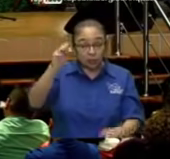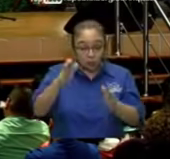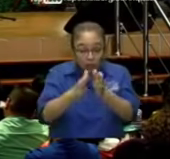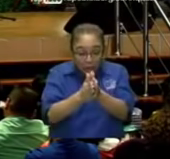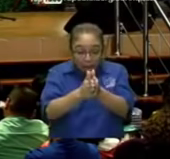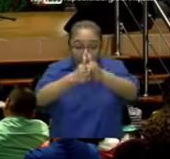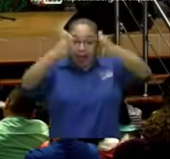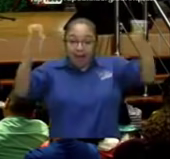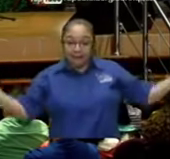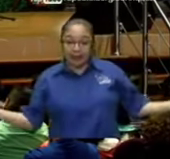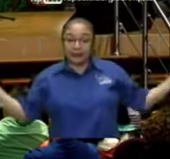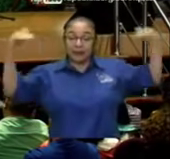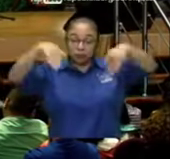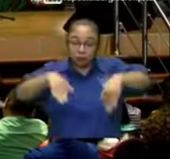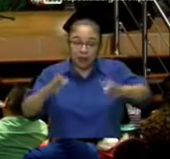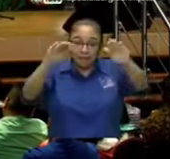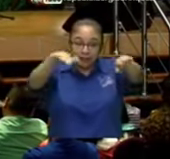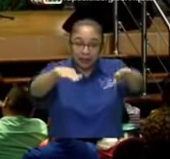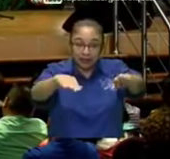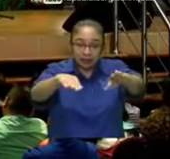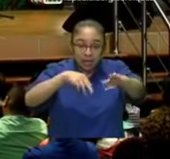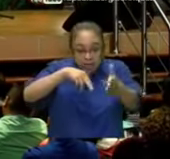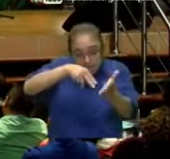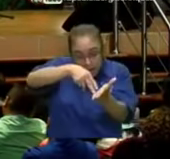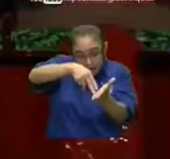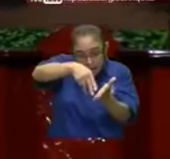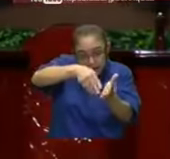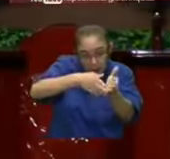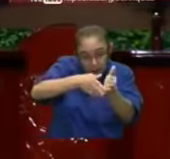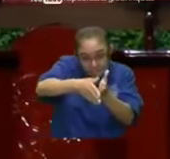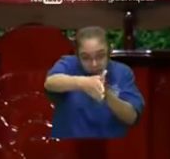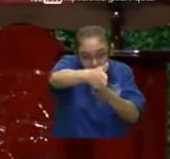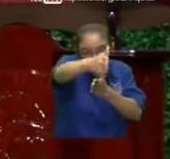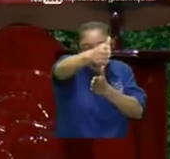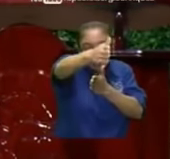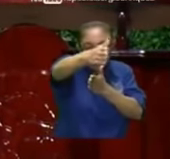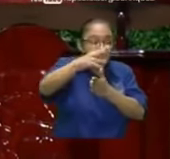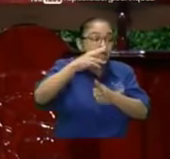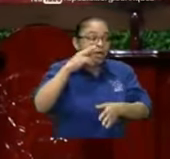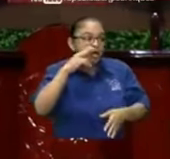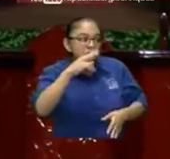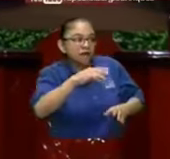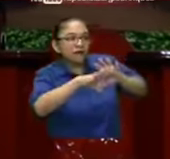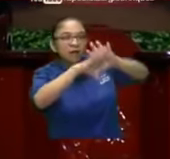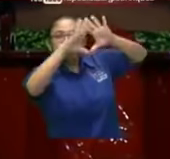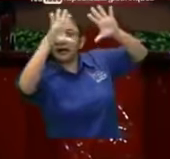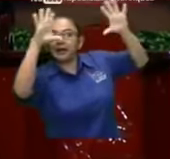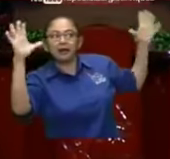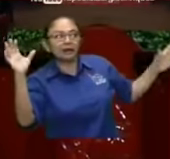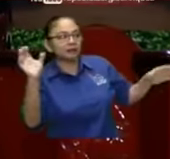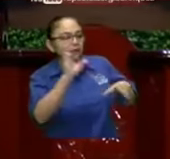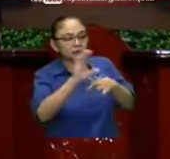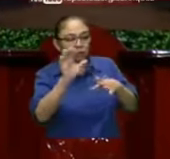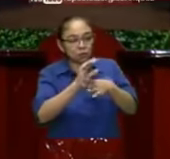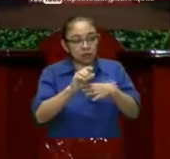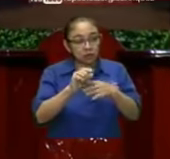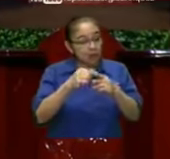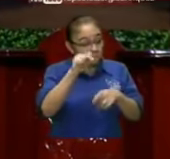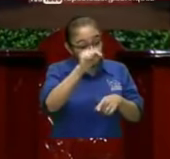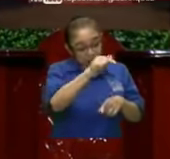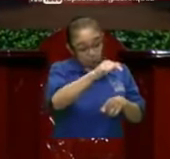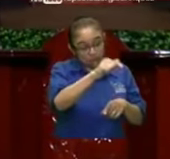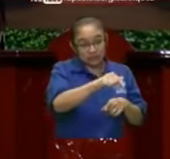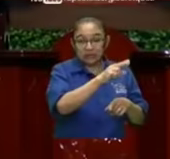mar, los empieza a sacar, miran grandes cosas, y ellos empiezan a protestar. Y dice, y hay gente que se mezcló con